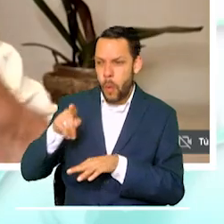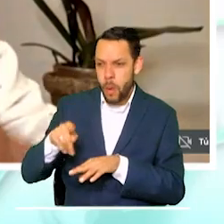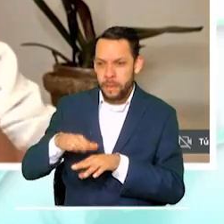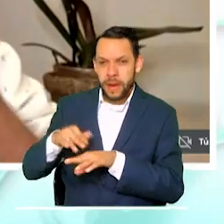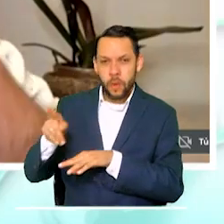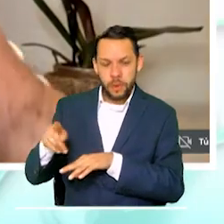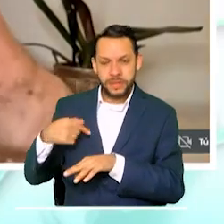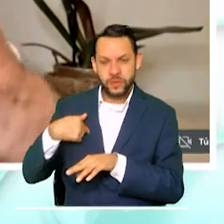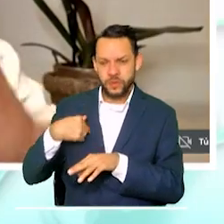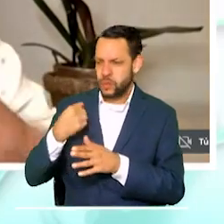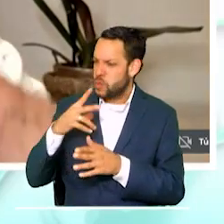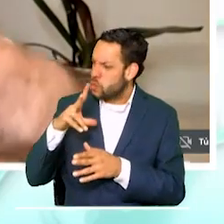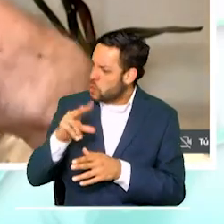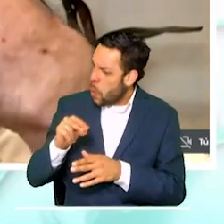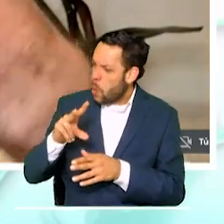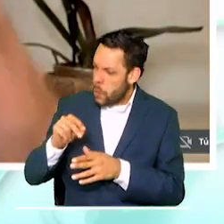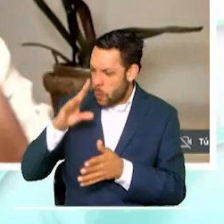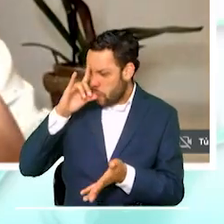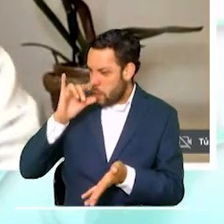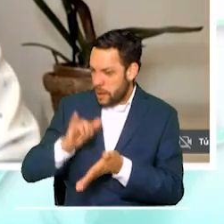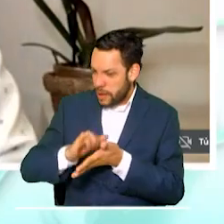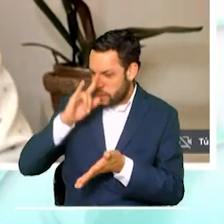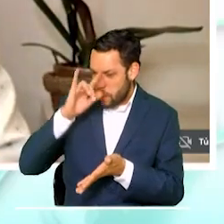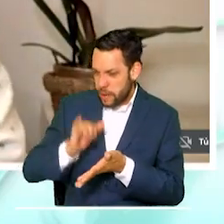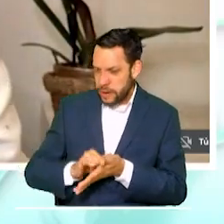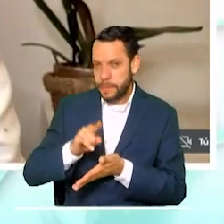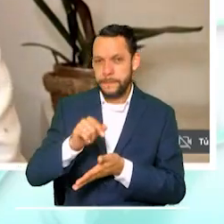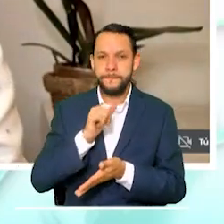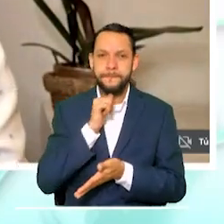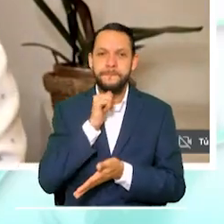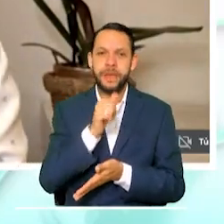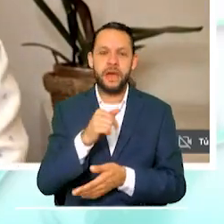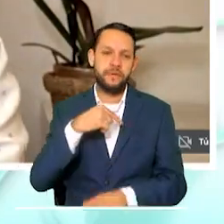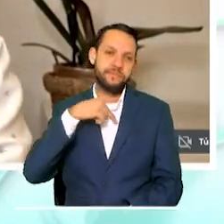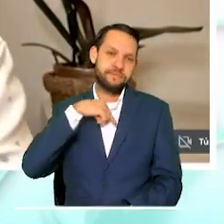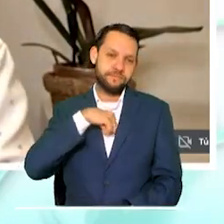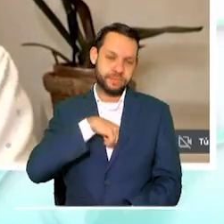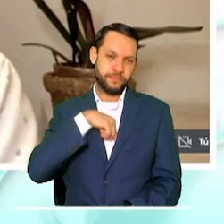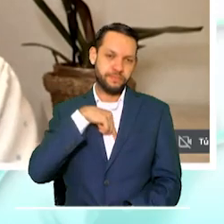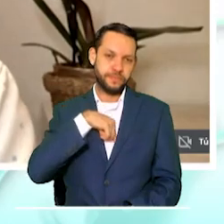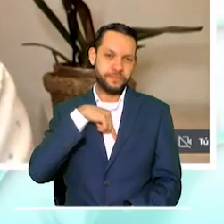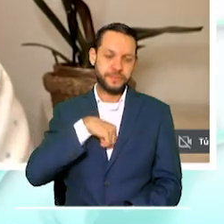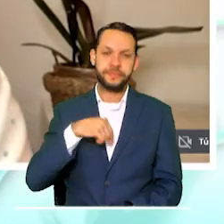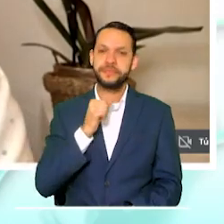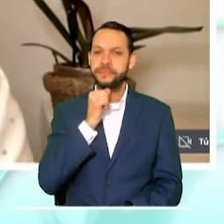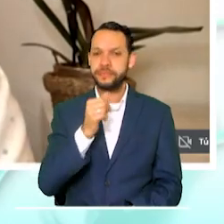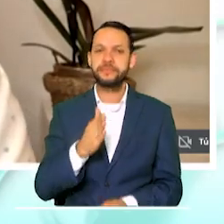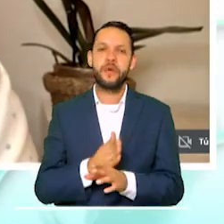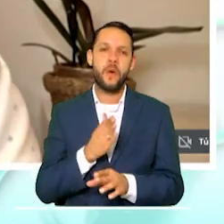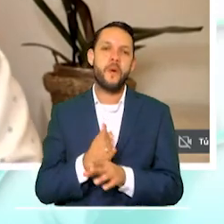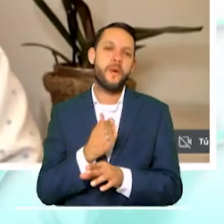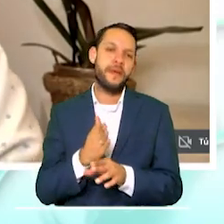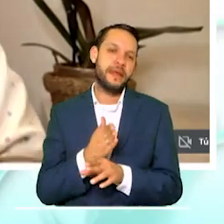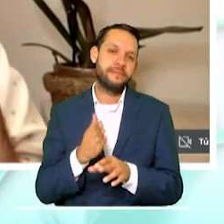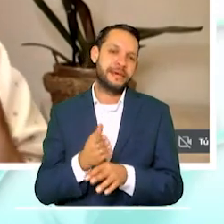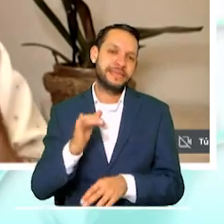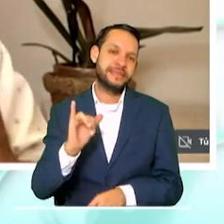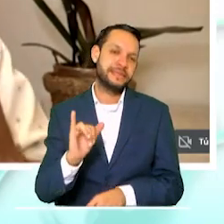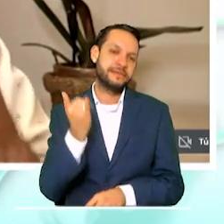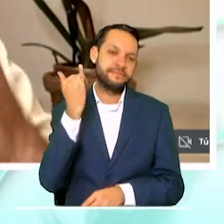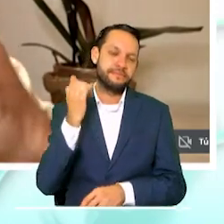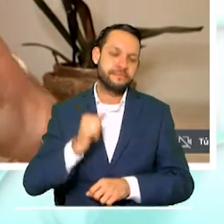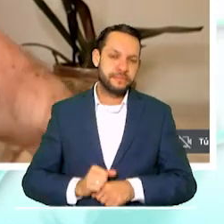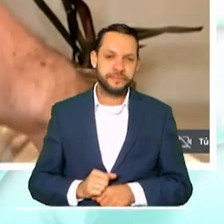de resistencia o negación frente a lo que ocurre, nuestros comportamientos son limitantes. Nuestra forma